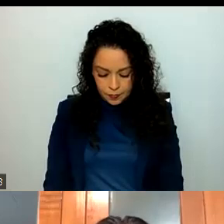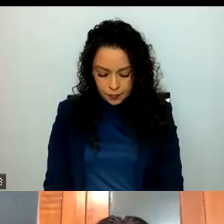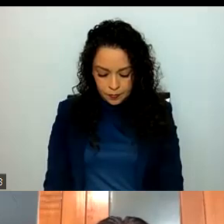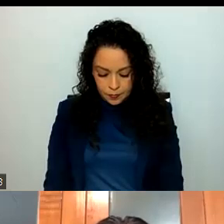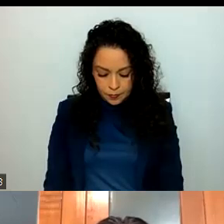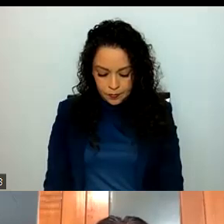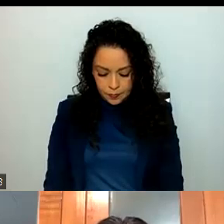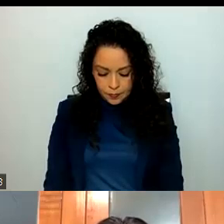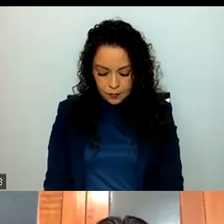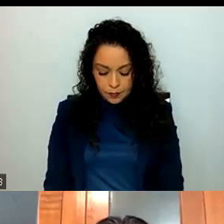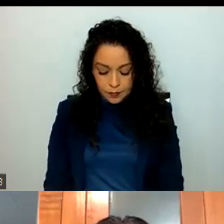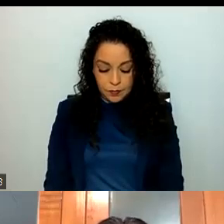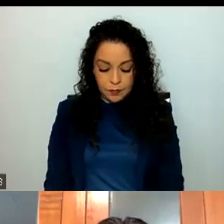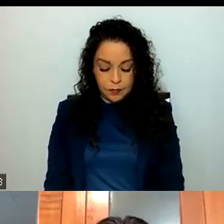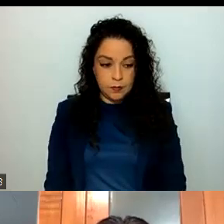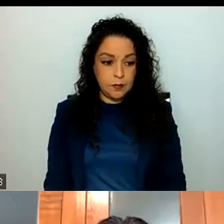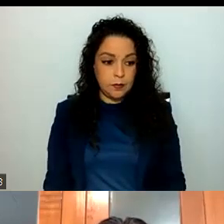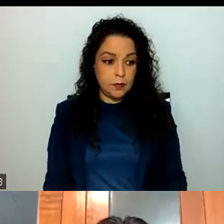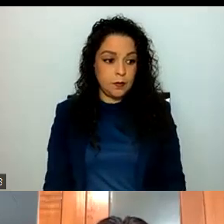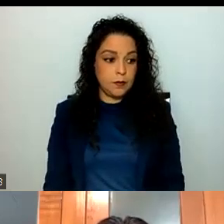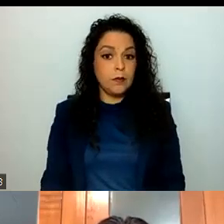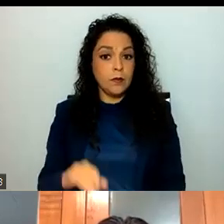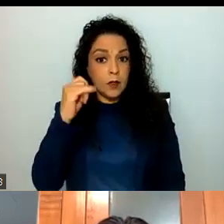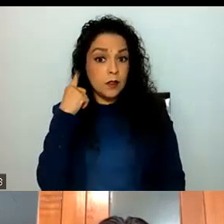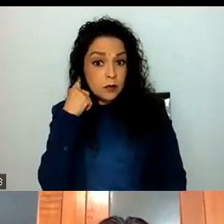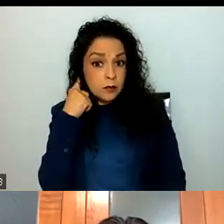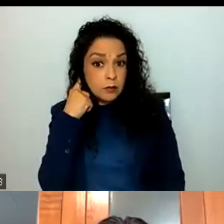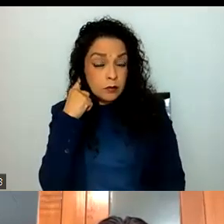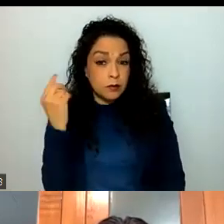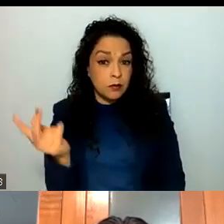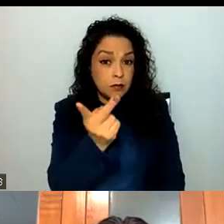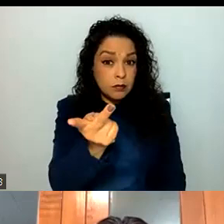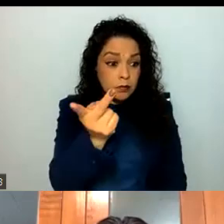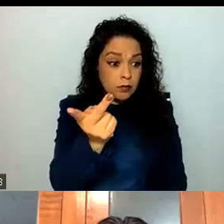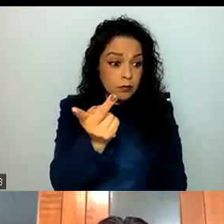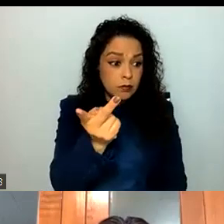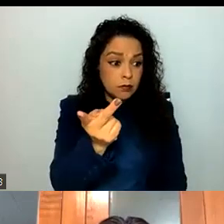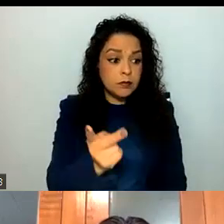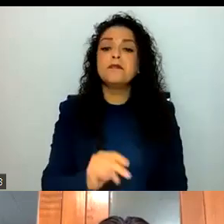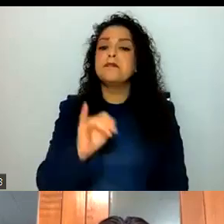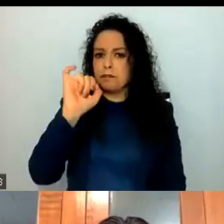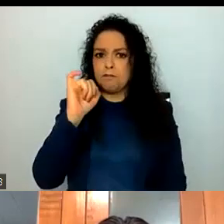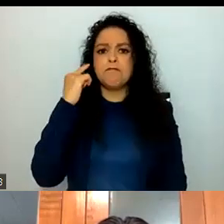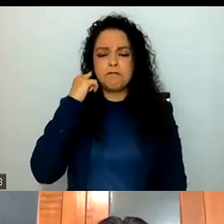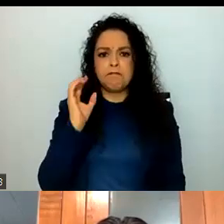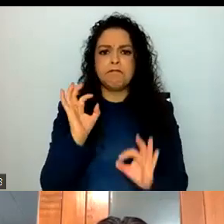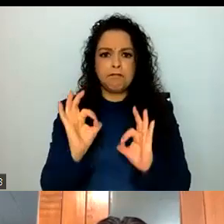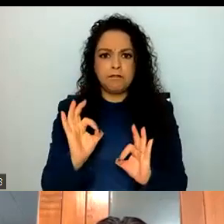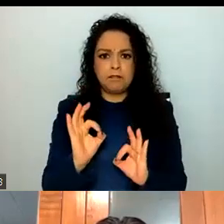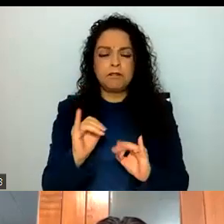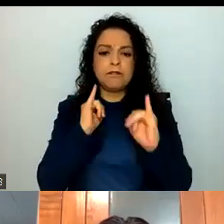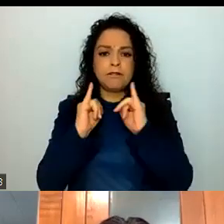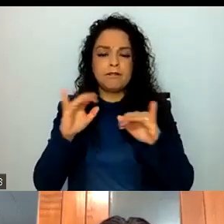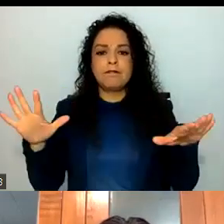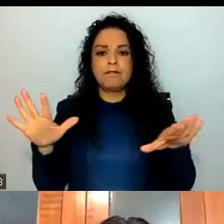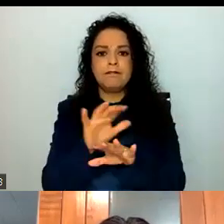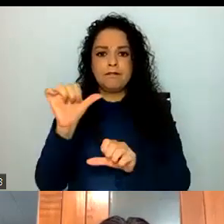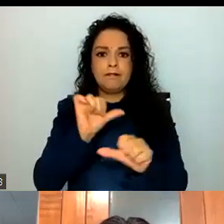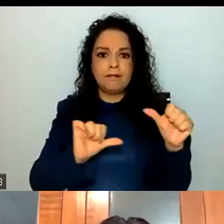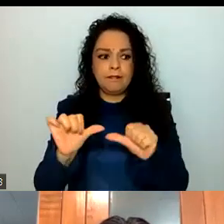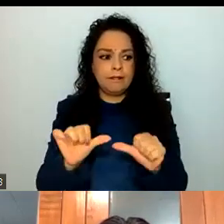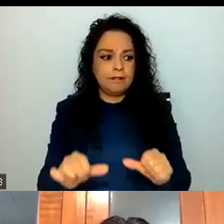¿Sí se me escucha? Bueno, ya me sacó. Sí. Sí. Ah, perdón, gracias.